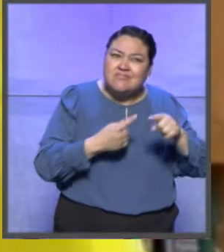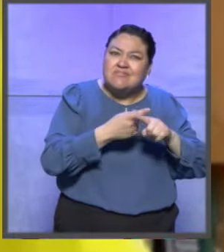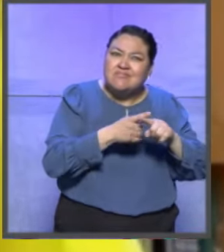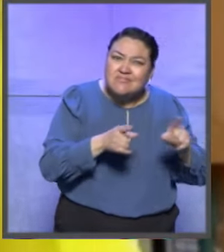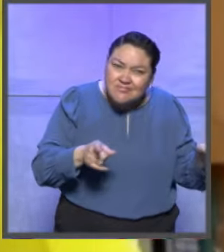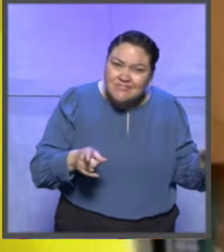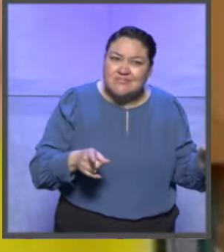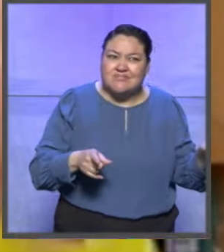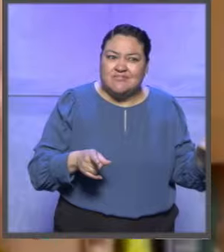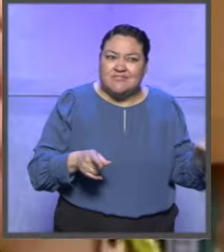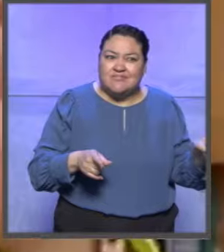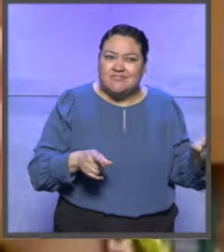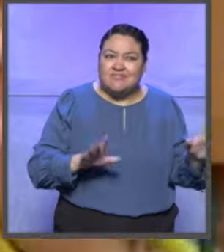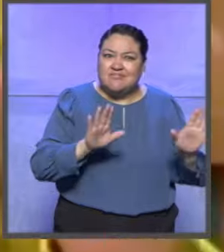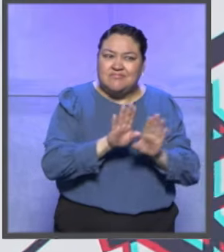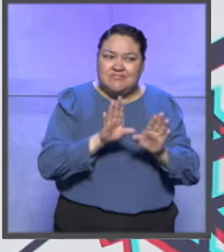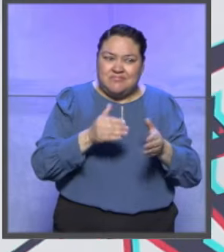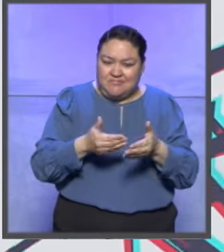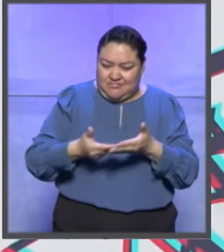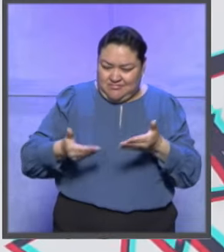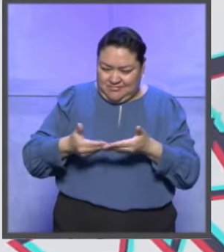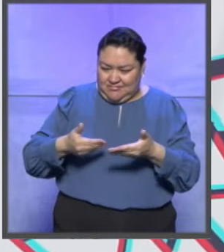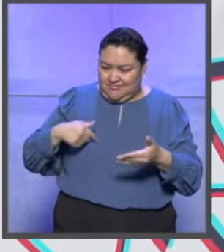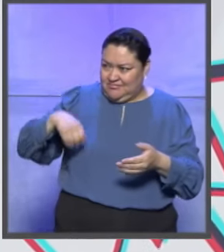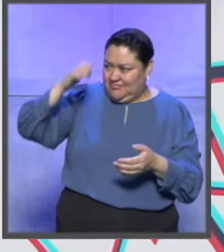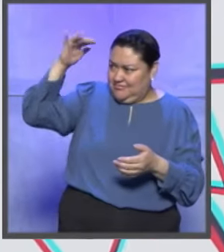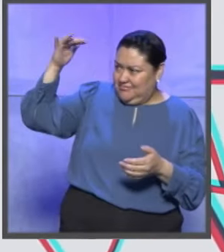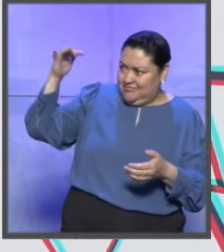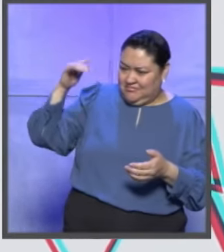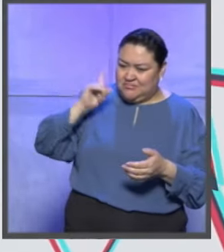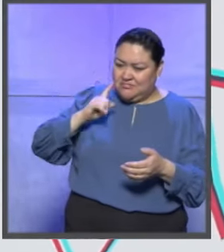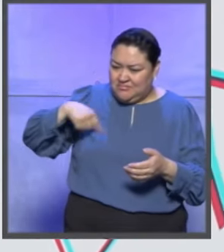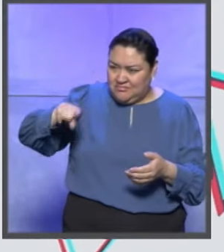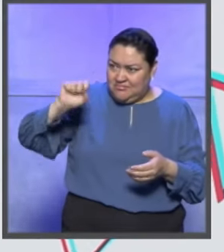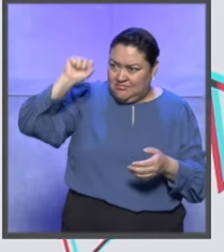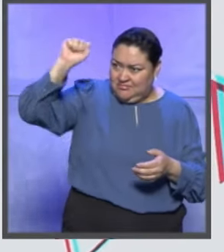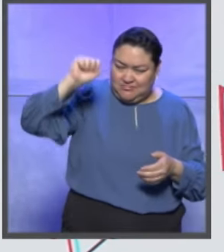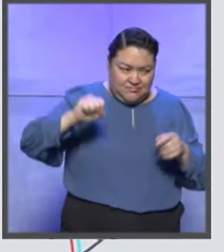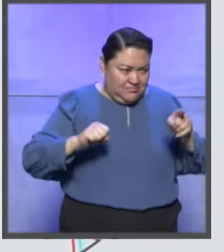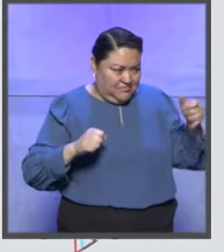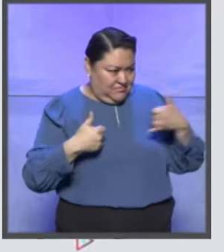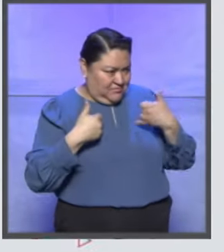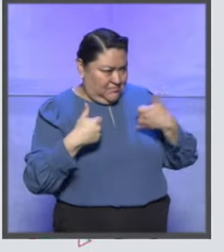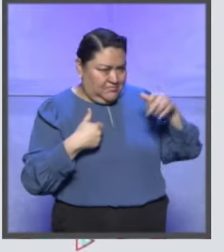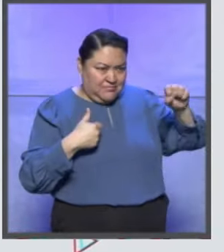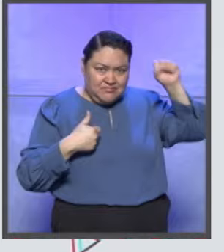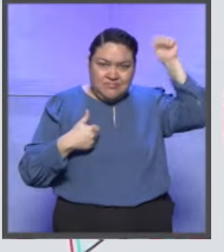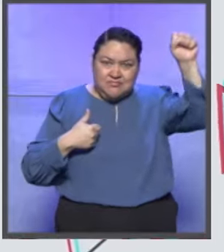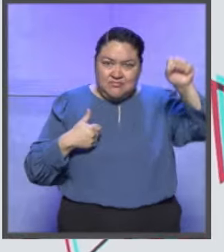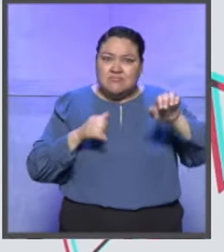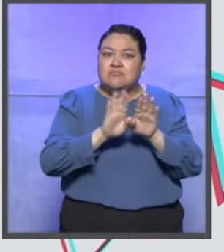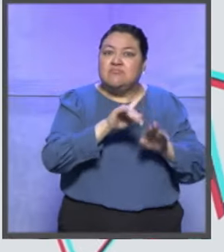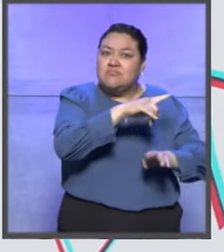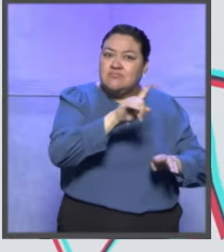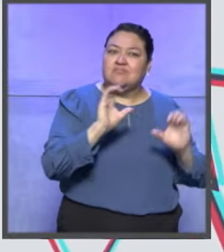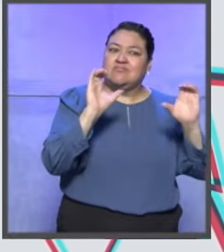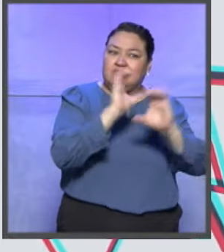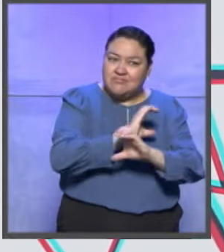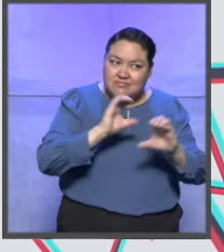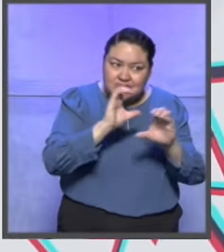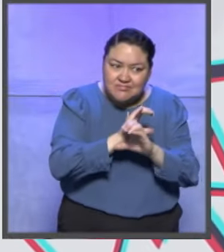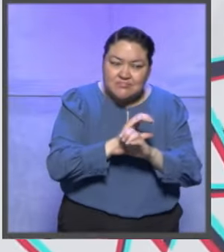tienen una perspectiva ya un poco diferente de cómo se vive el tema del feminismo. Así y es. Cómo lo